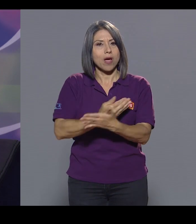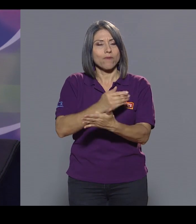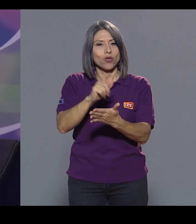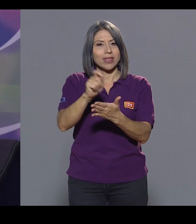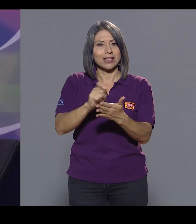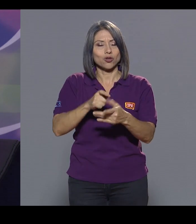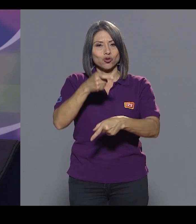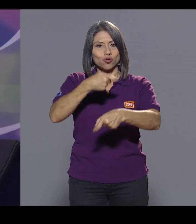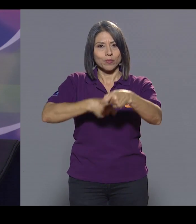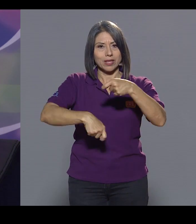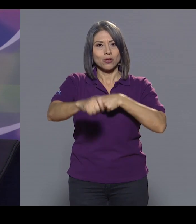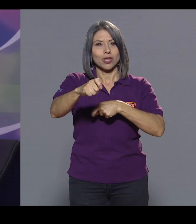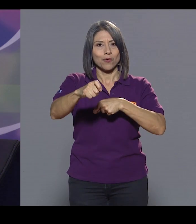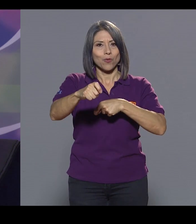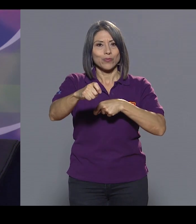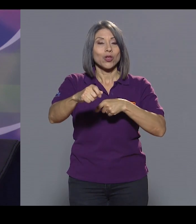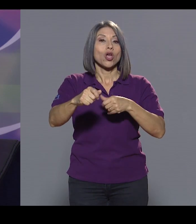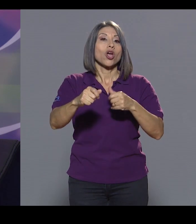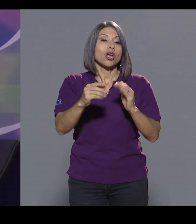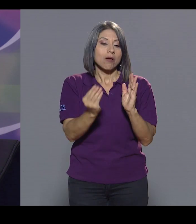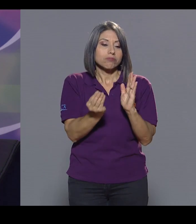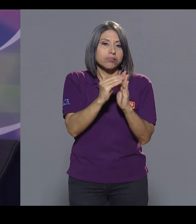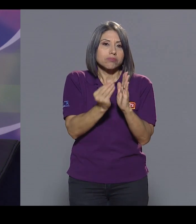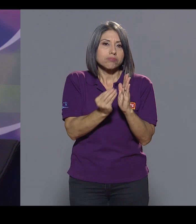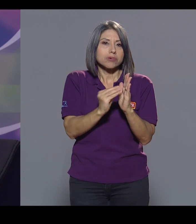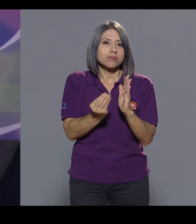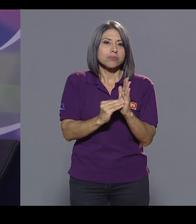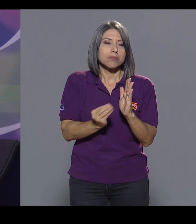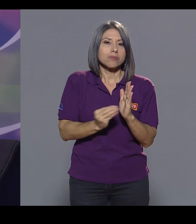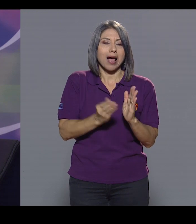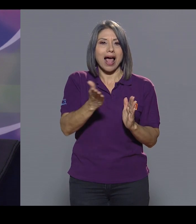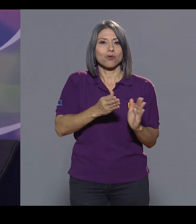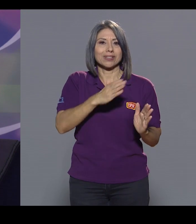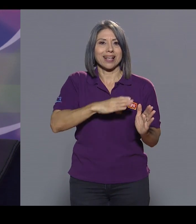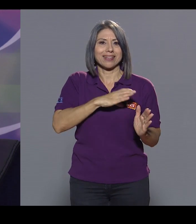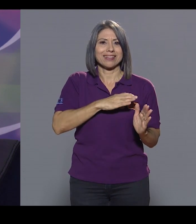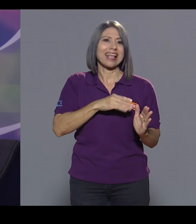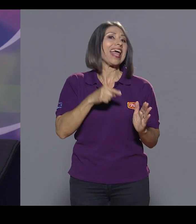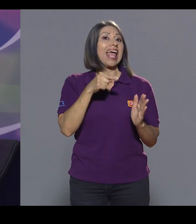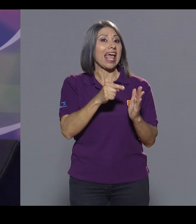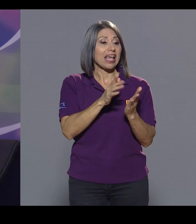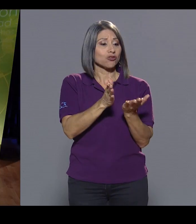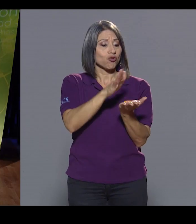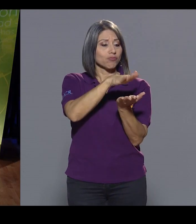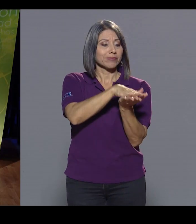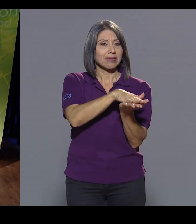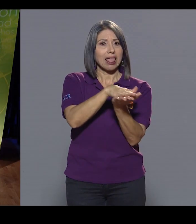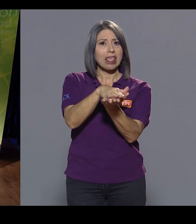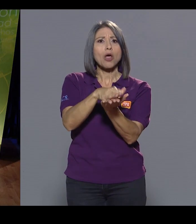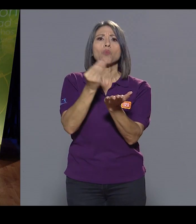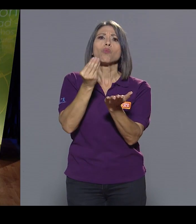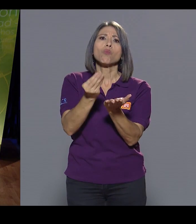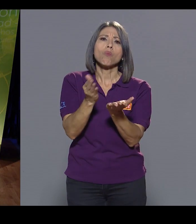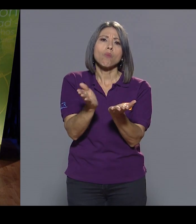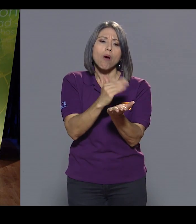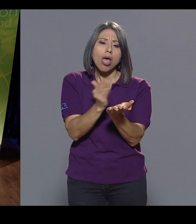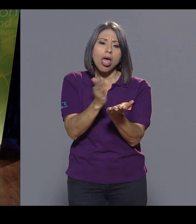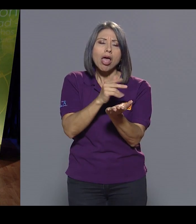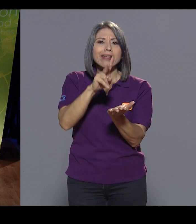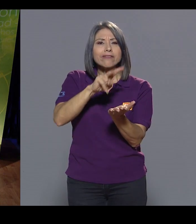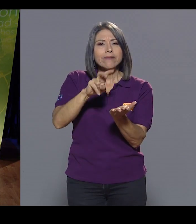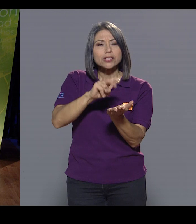texto sustitutivo que le incorporó algunos elementos. O sea, esto lleva muchas revisiones y a pesar de que ya